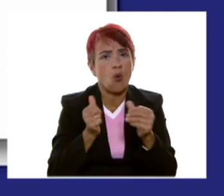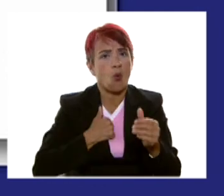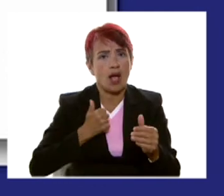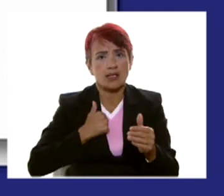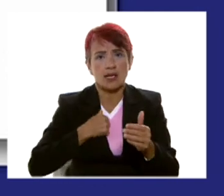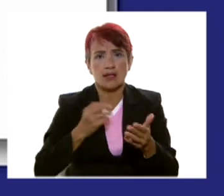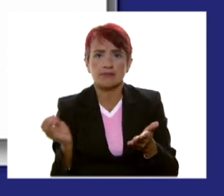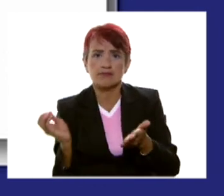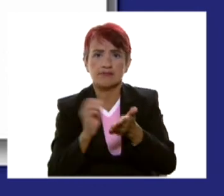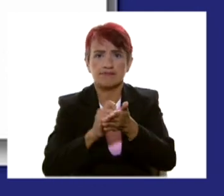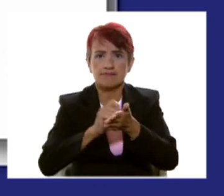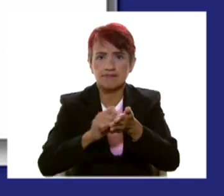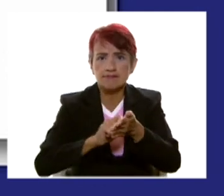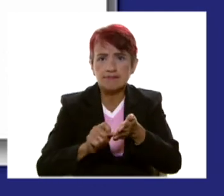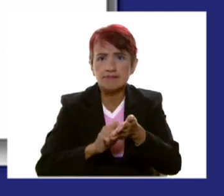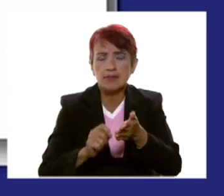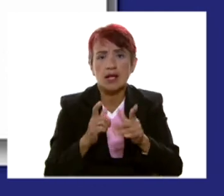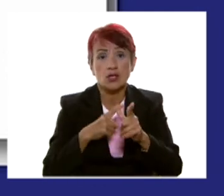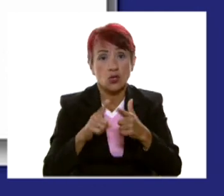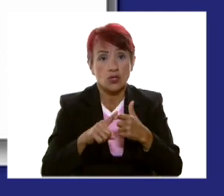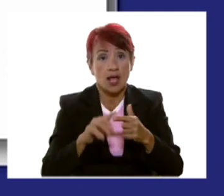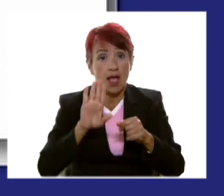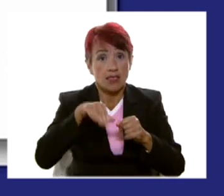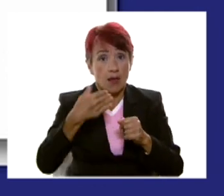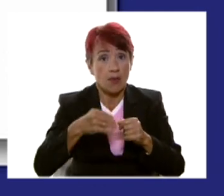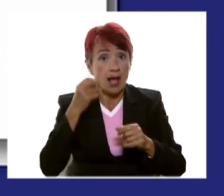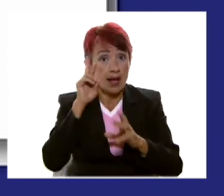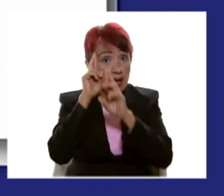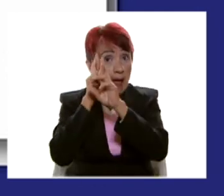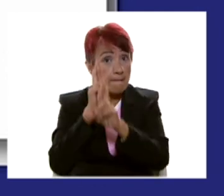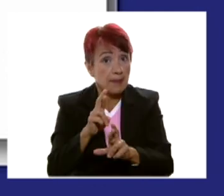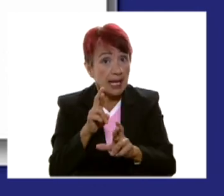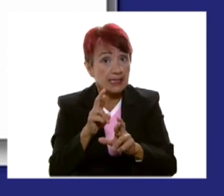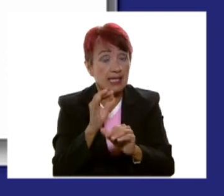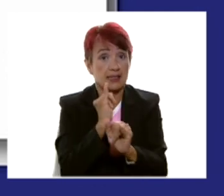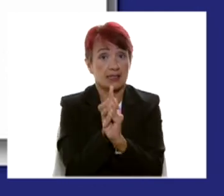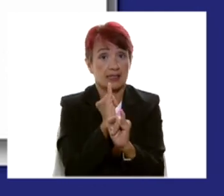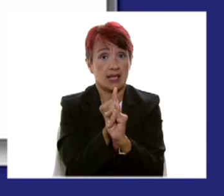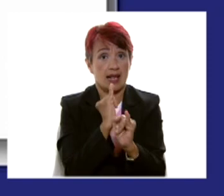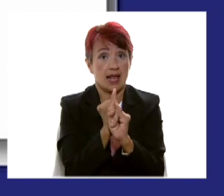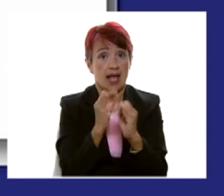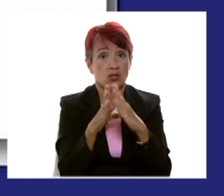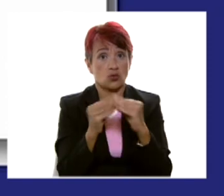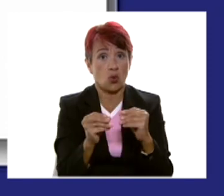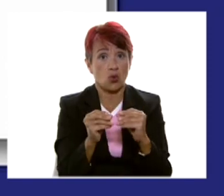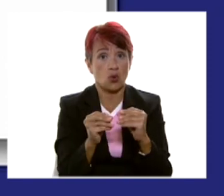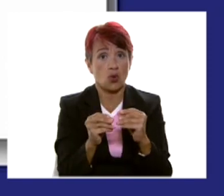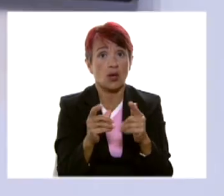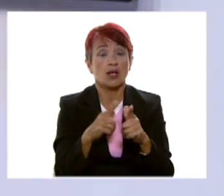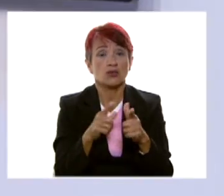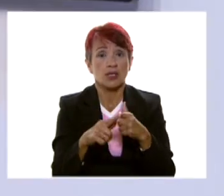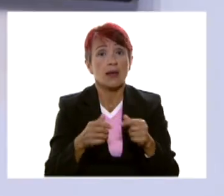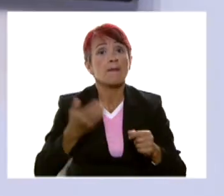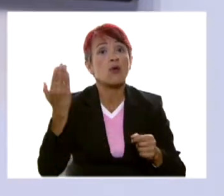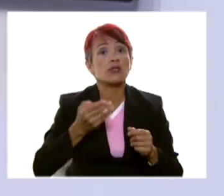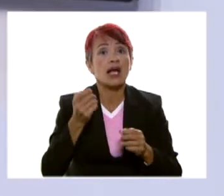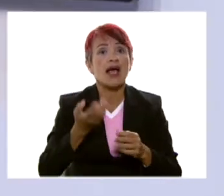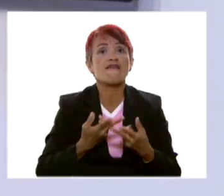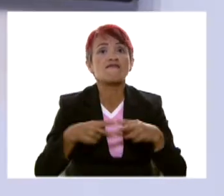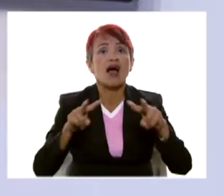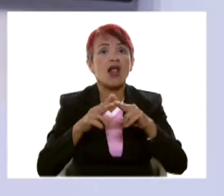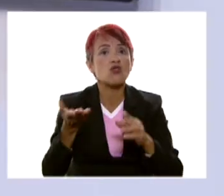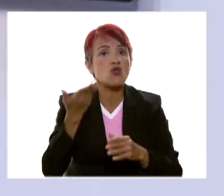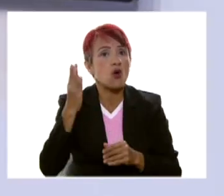material lo que él desea escribir. Y respete sus opiniones sobre las redes sociales. Como les dije anteriormente, es importante que valoremos lo